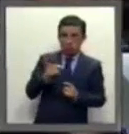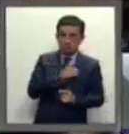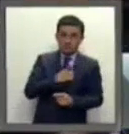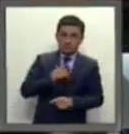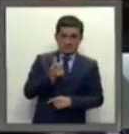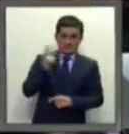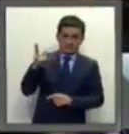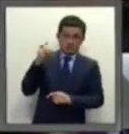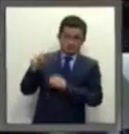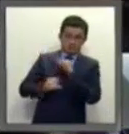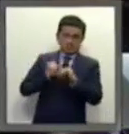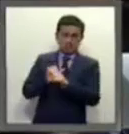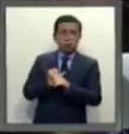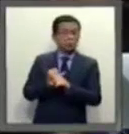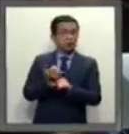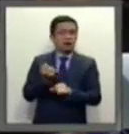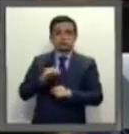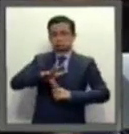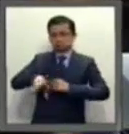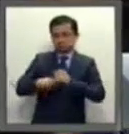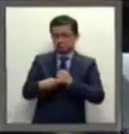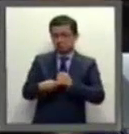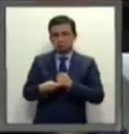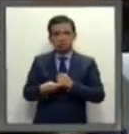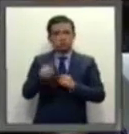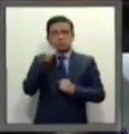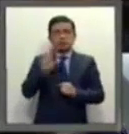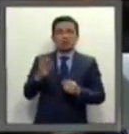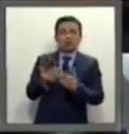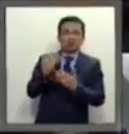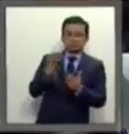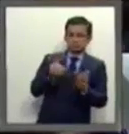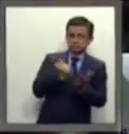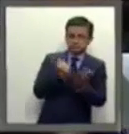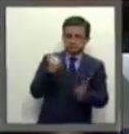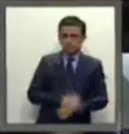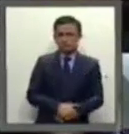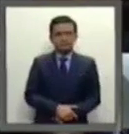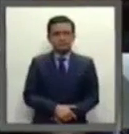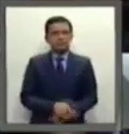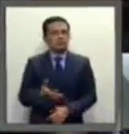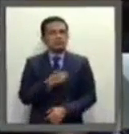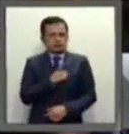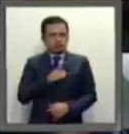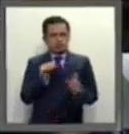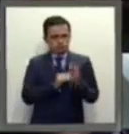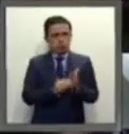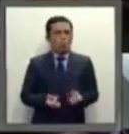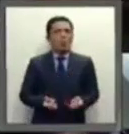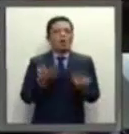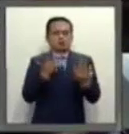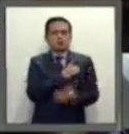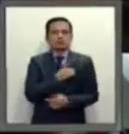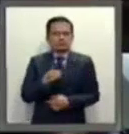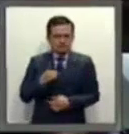pública externa adicionales al autorizado. ¿Por qué no se señala en términos concretos la deuda externa que se quiere